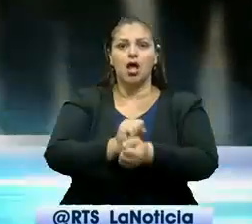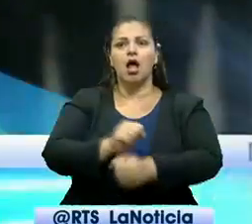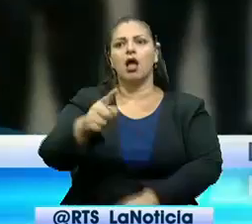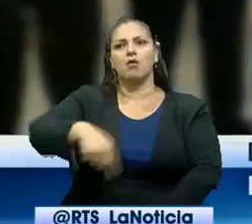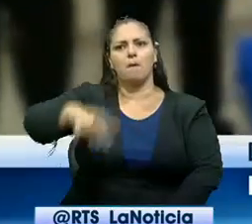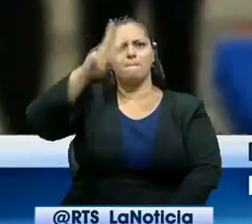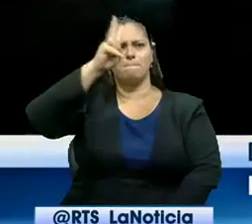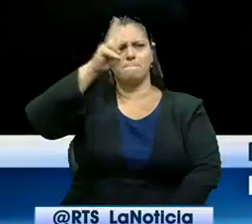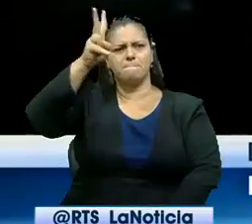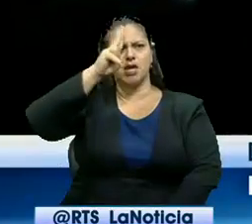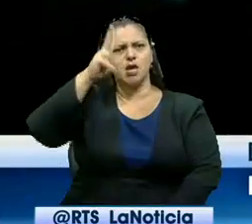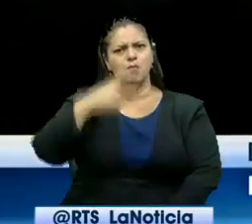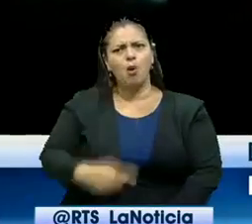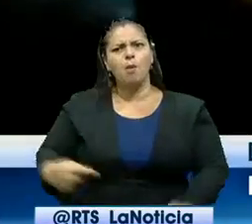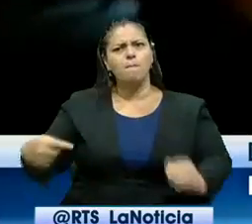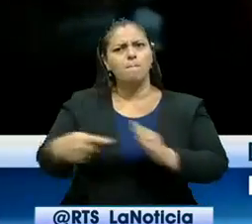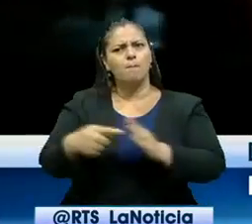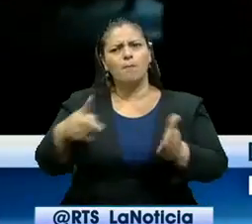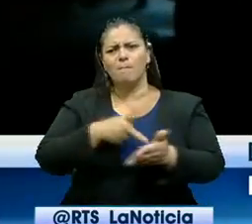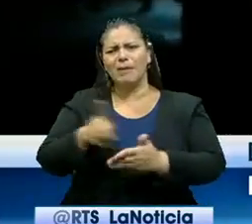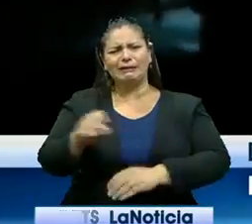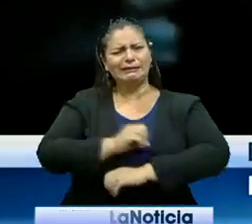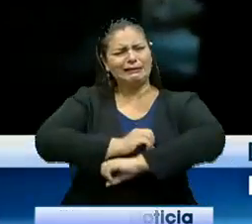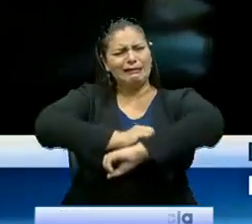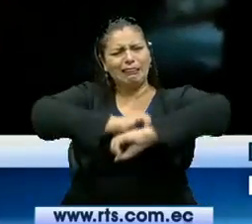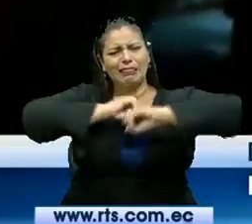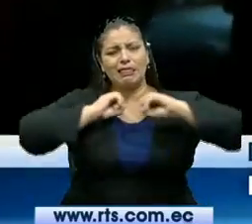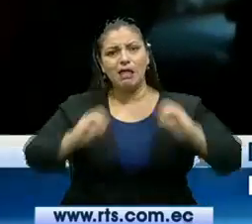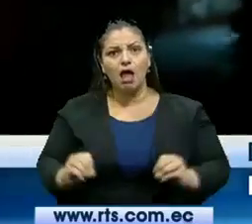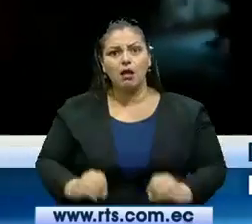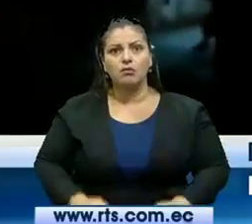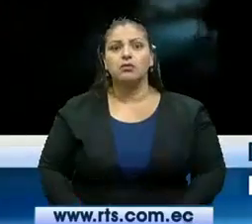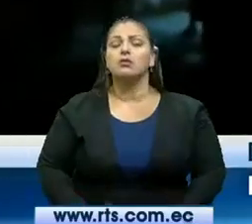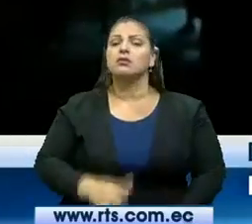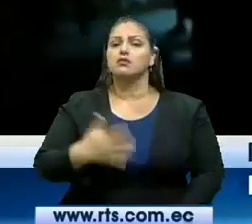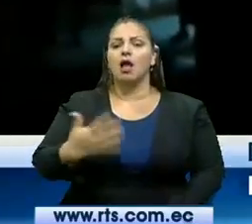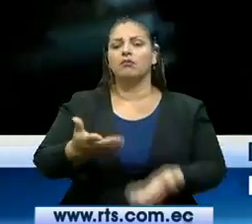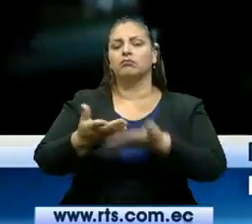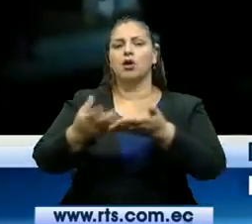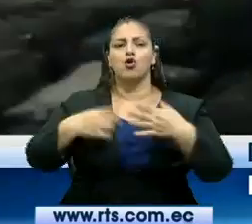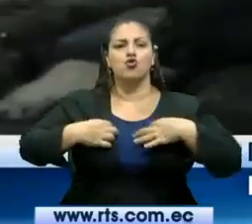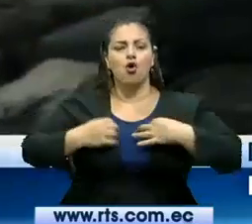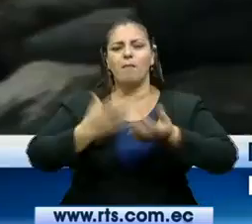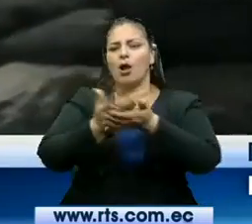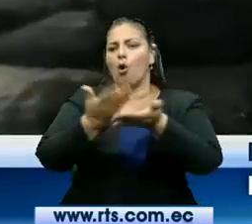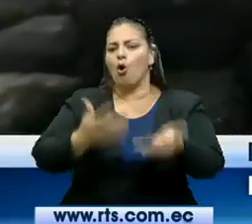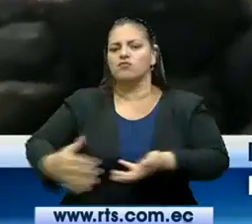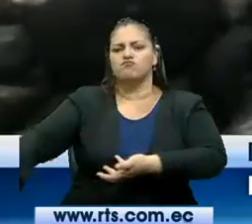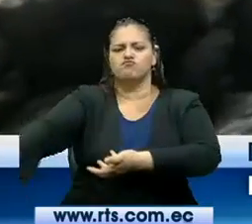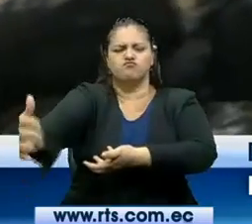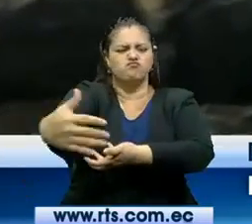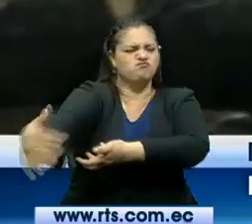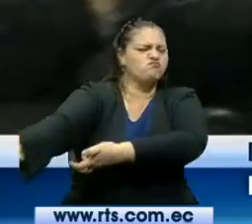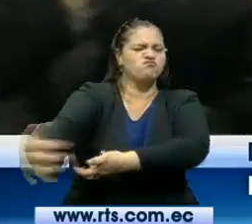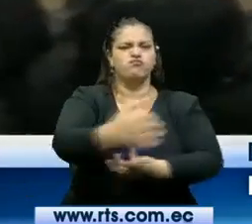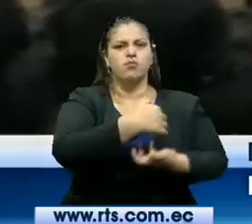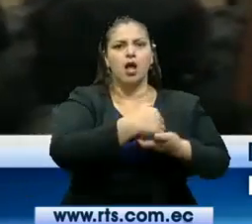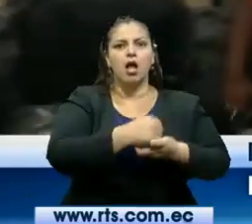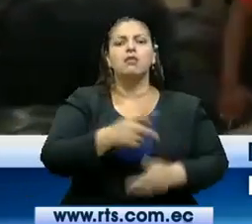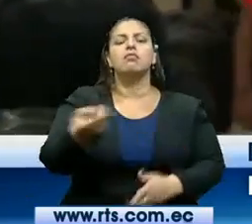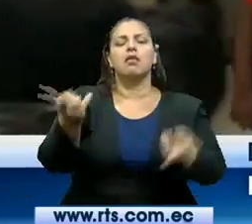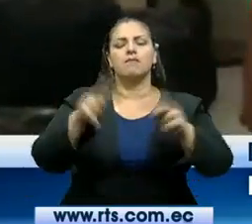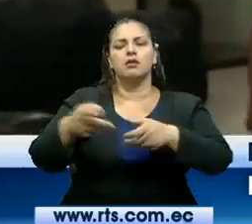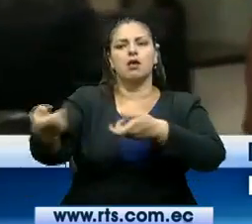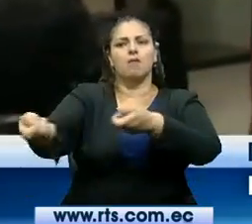contrabando de mercadería. El camión y lo decomisado fueron parte de la evidencia. En esta ocasión, impidieron que productos de